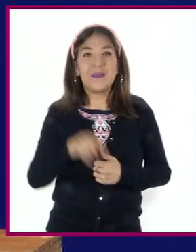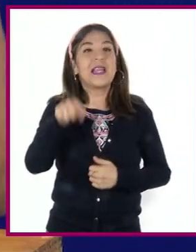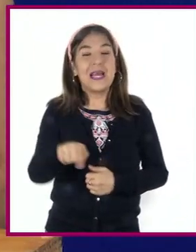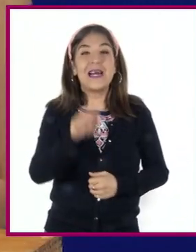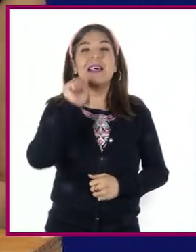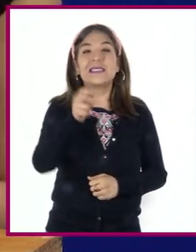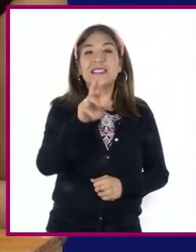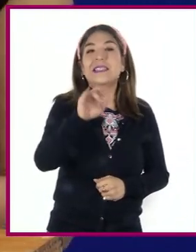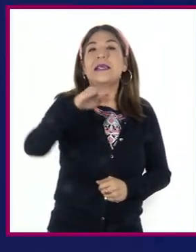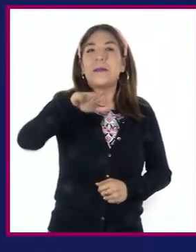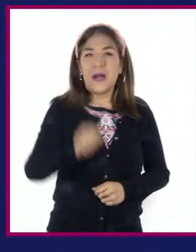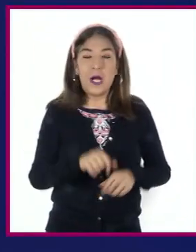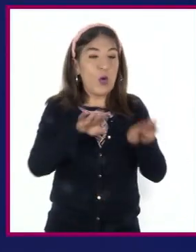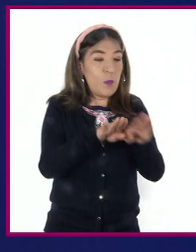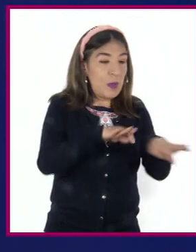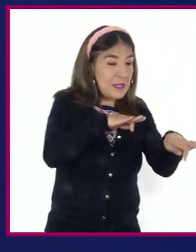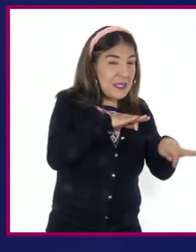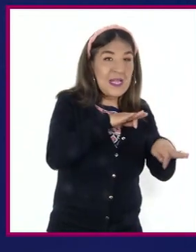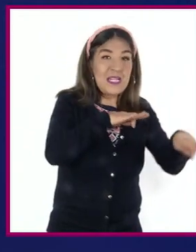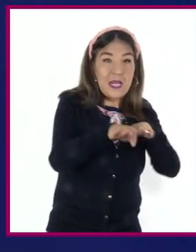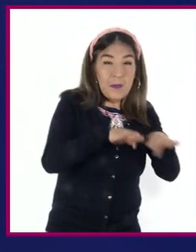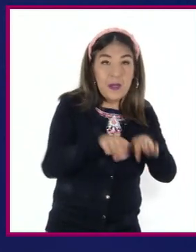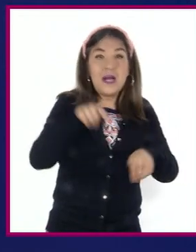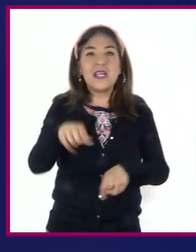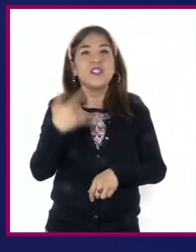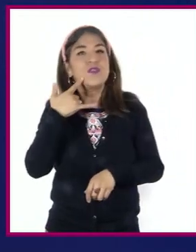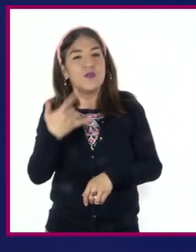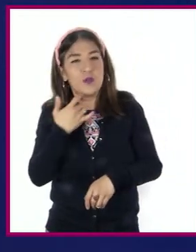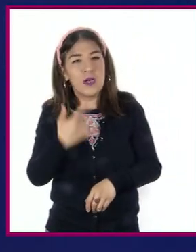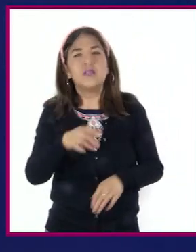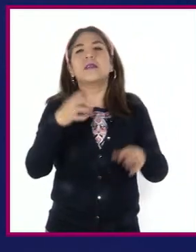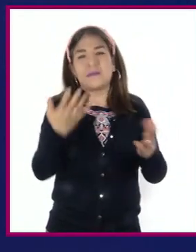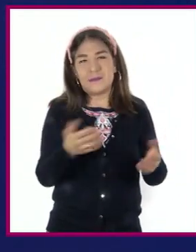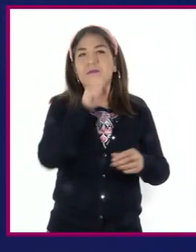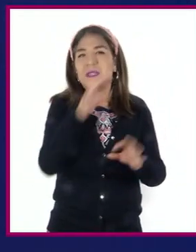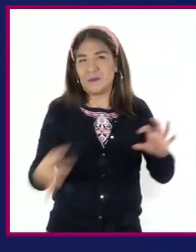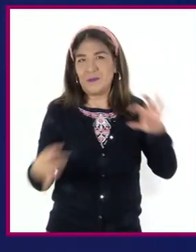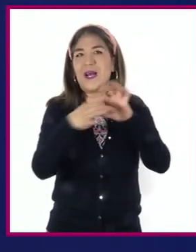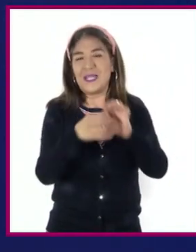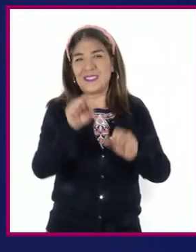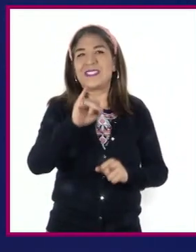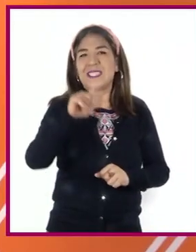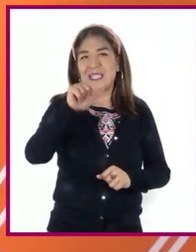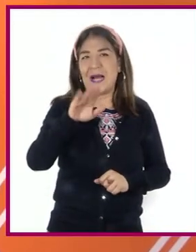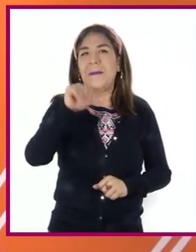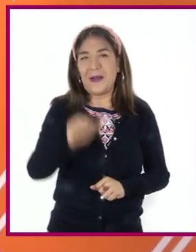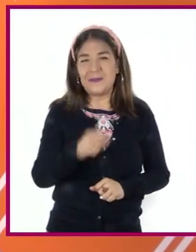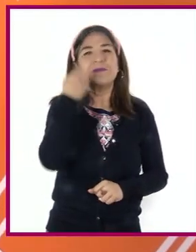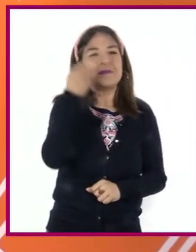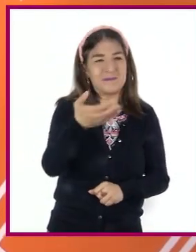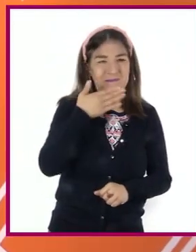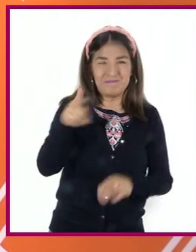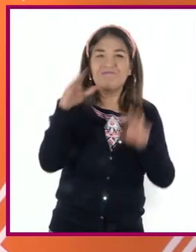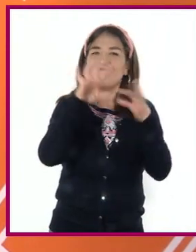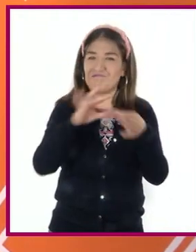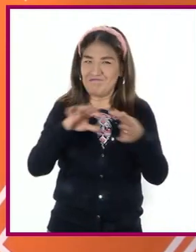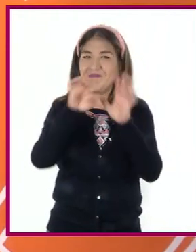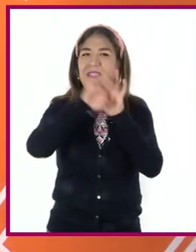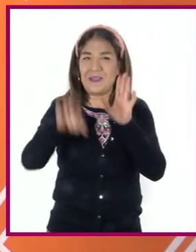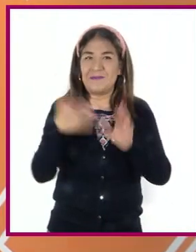4, arranca y blanca. Y nuevamente el 2 y el 3, vivo y cultivo. Muy